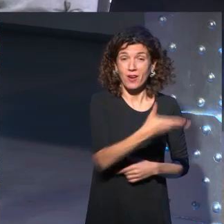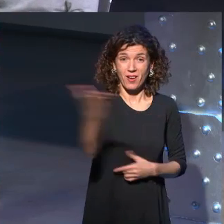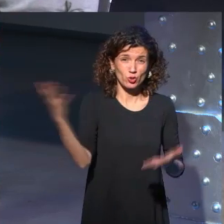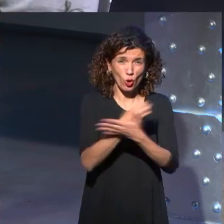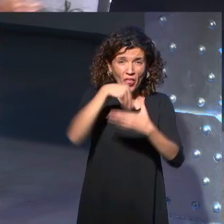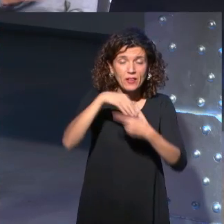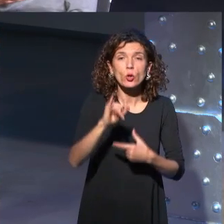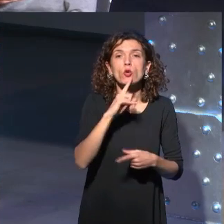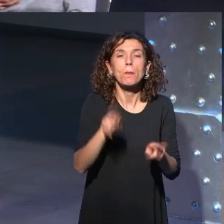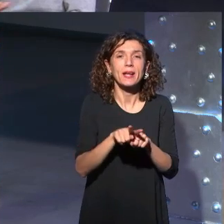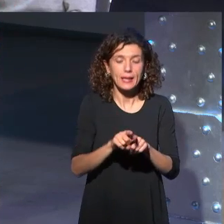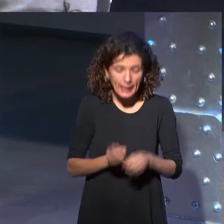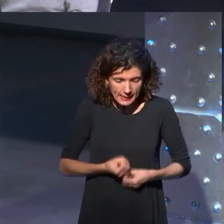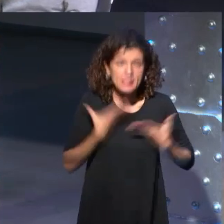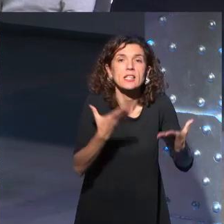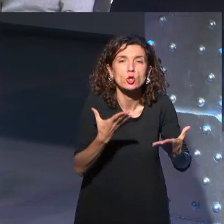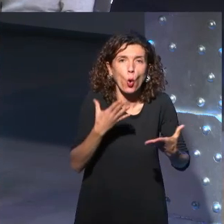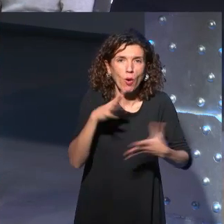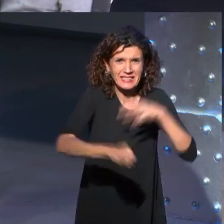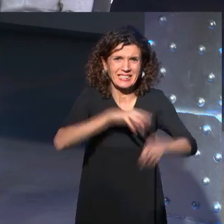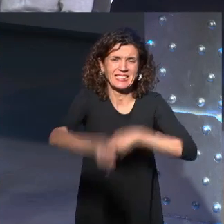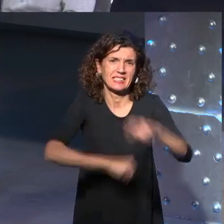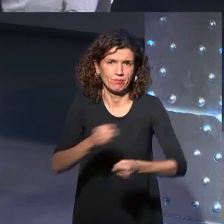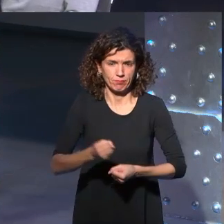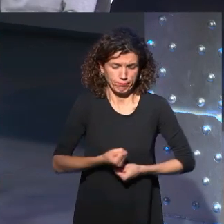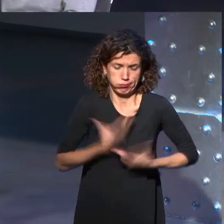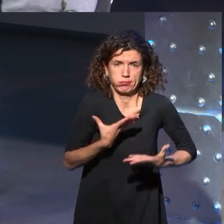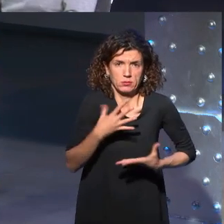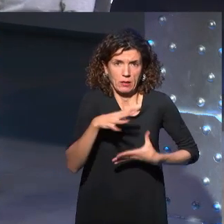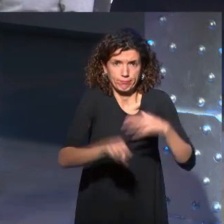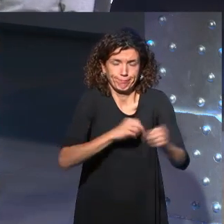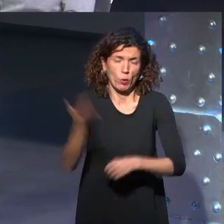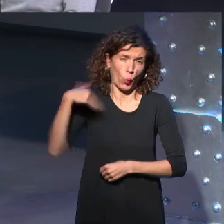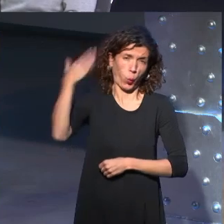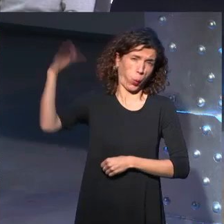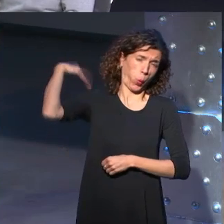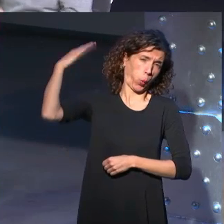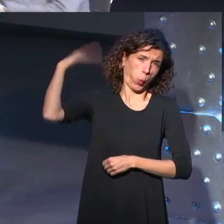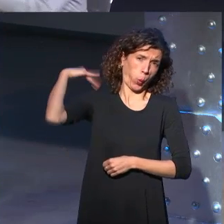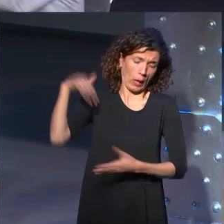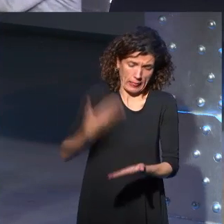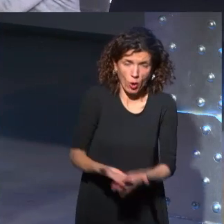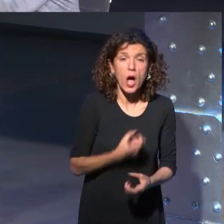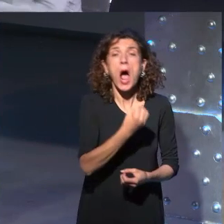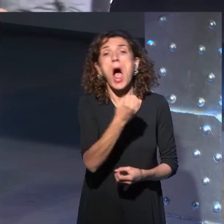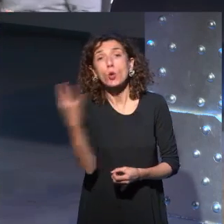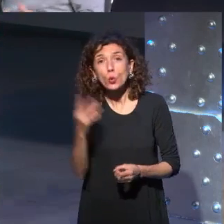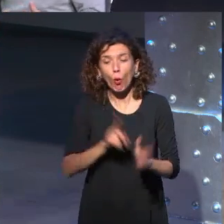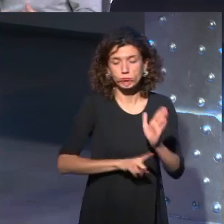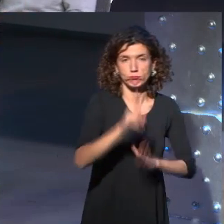dentro lo que se llama el instinto venatorio, que es algo consustancial, que se remonta al origen de los tiempos, que algunos lo desarrollamos y otros